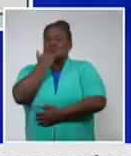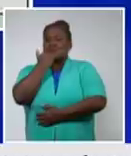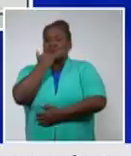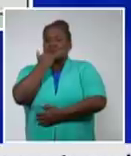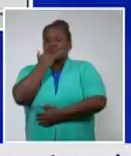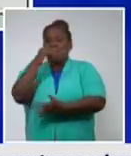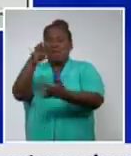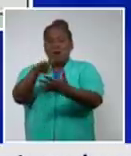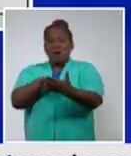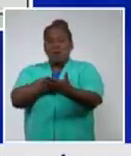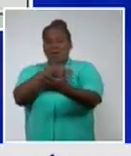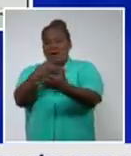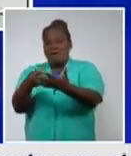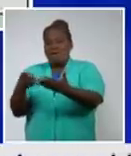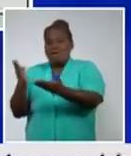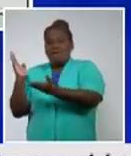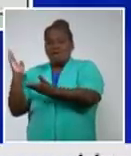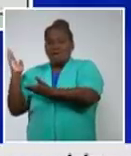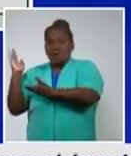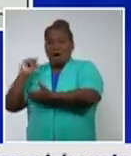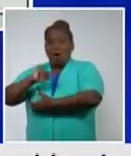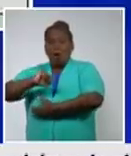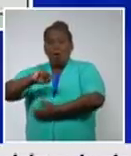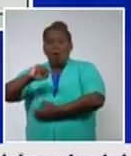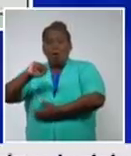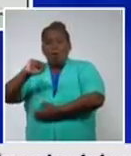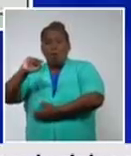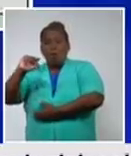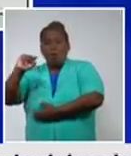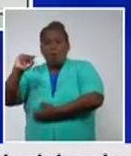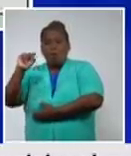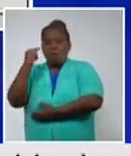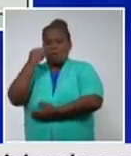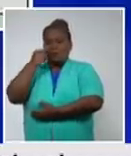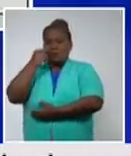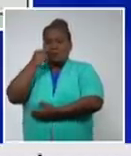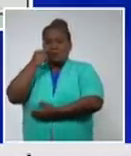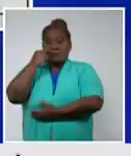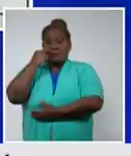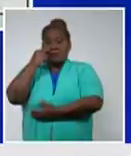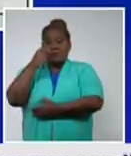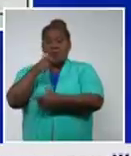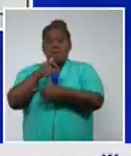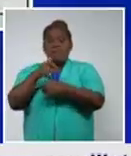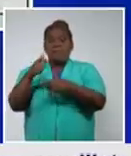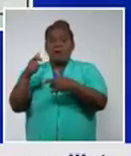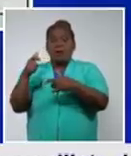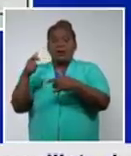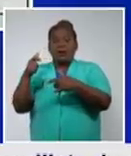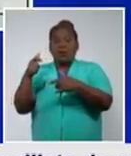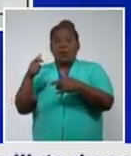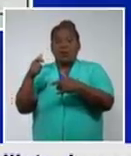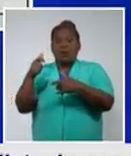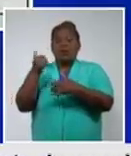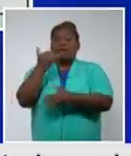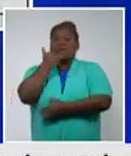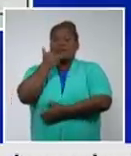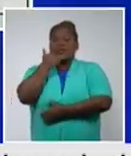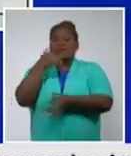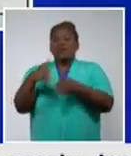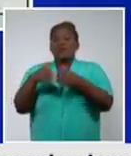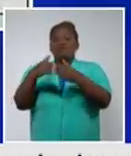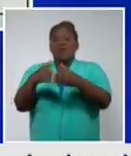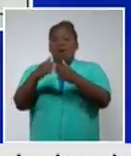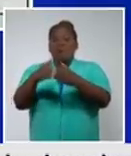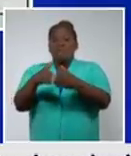gráficamente se puede ver ahí en la curva, y la mayor afectación en Granma, como también habíamos dicho, pues